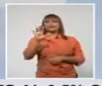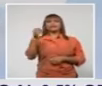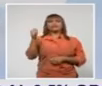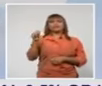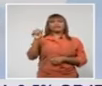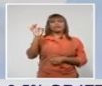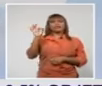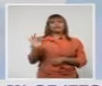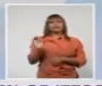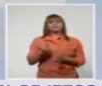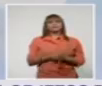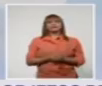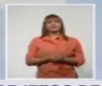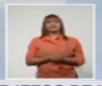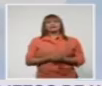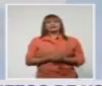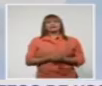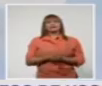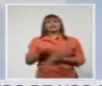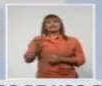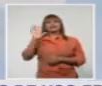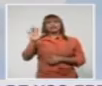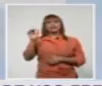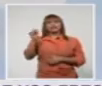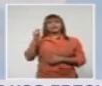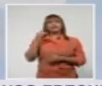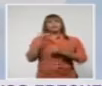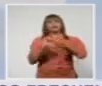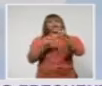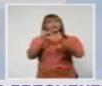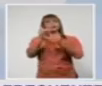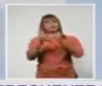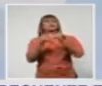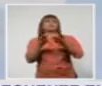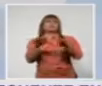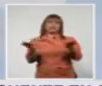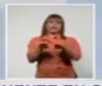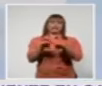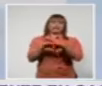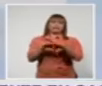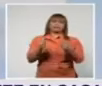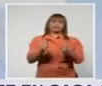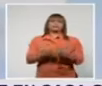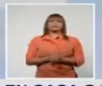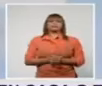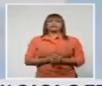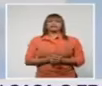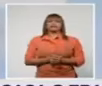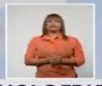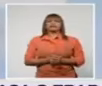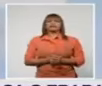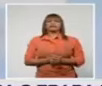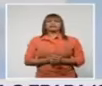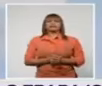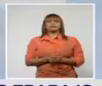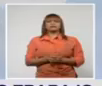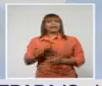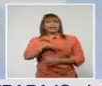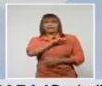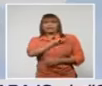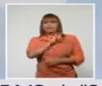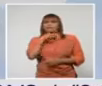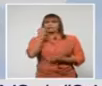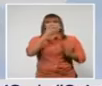o 510 tenían una evolución clínica estable en la jornada de ayer. Jornada en la que no se reportaron